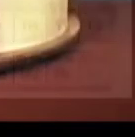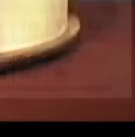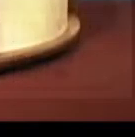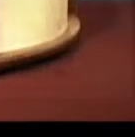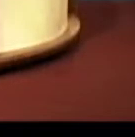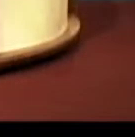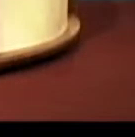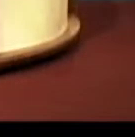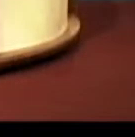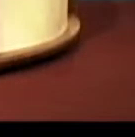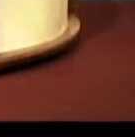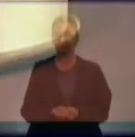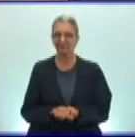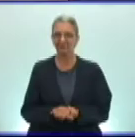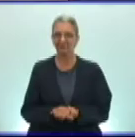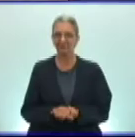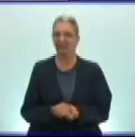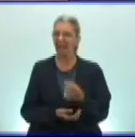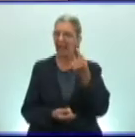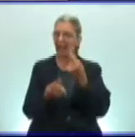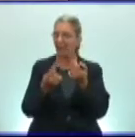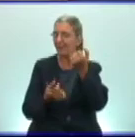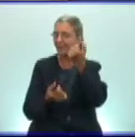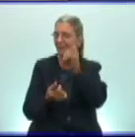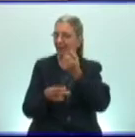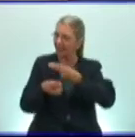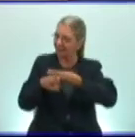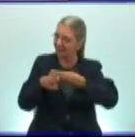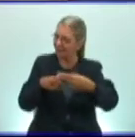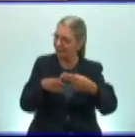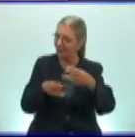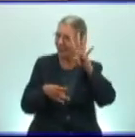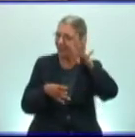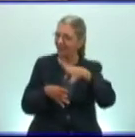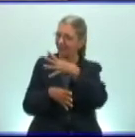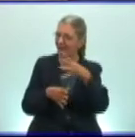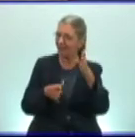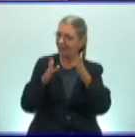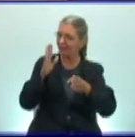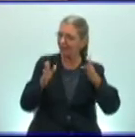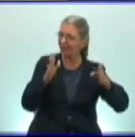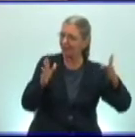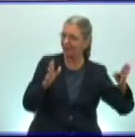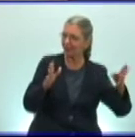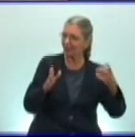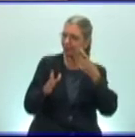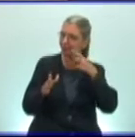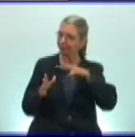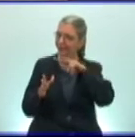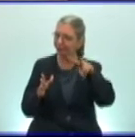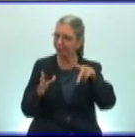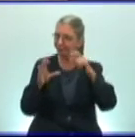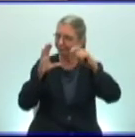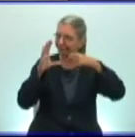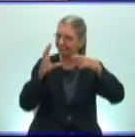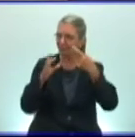Y para conocer algo más sobre la historia de la tabla periódica, quiero invitarlos a observar el siguiente